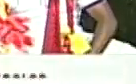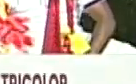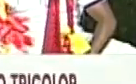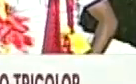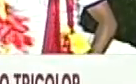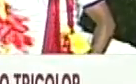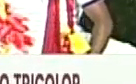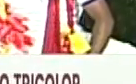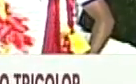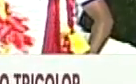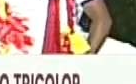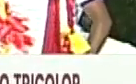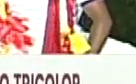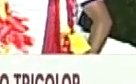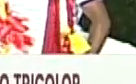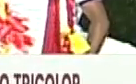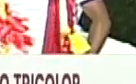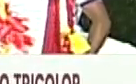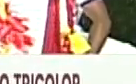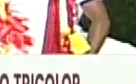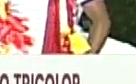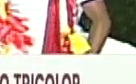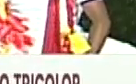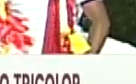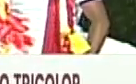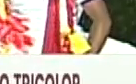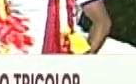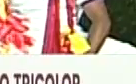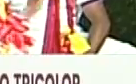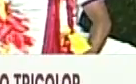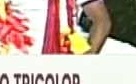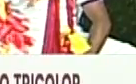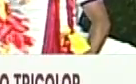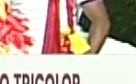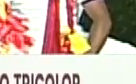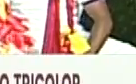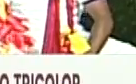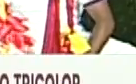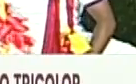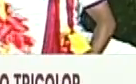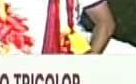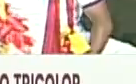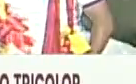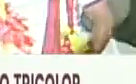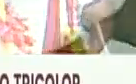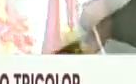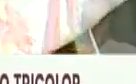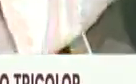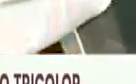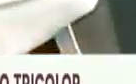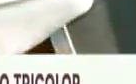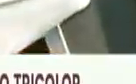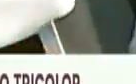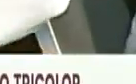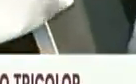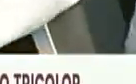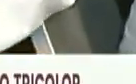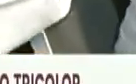Ese barrio es que han surgido mi sentir y mi